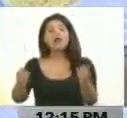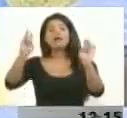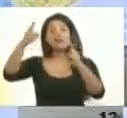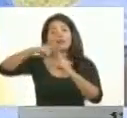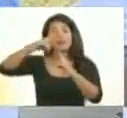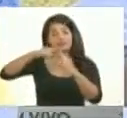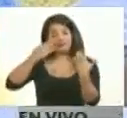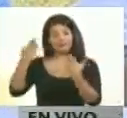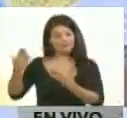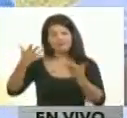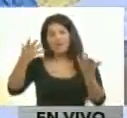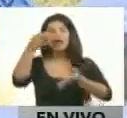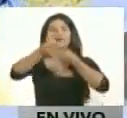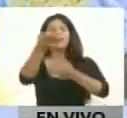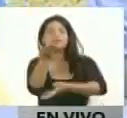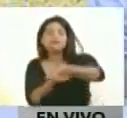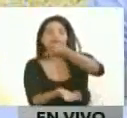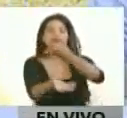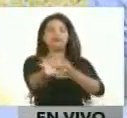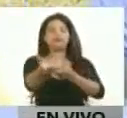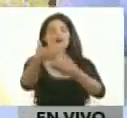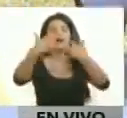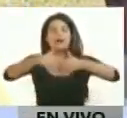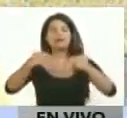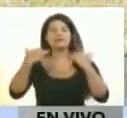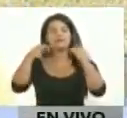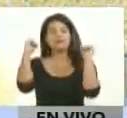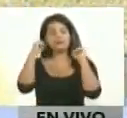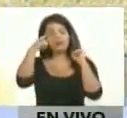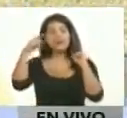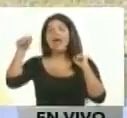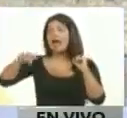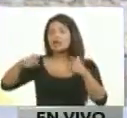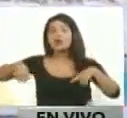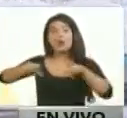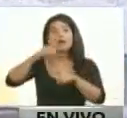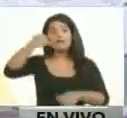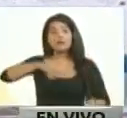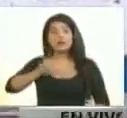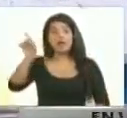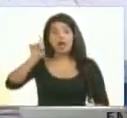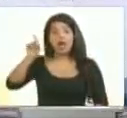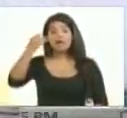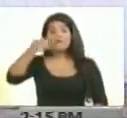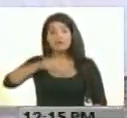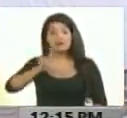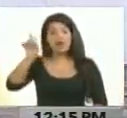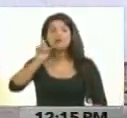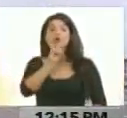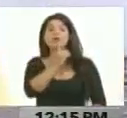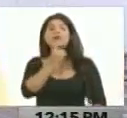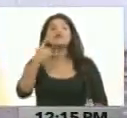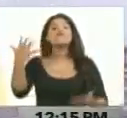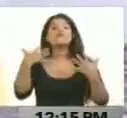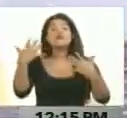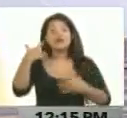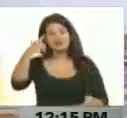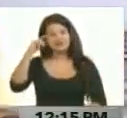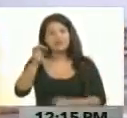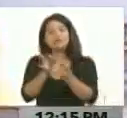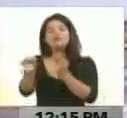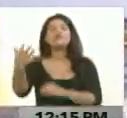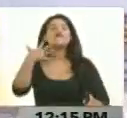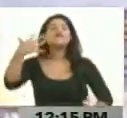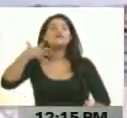operación Cambalache. García de Hevia, La Fría tiene su nombre de hace muchos años,